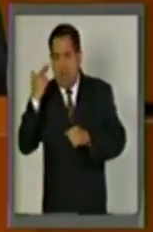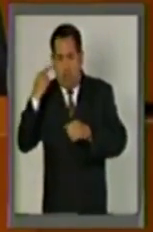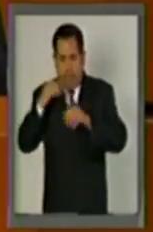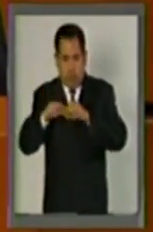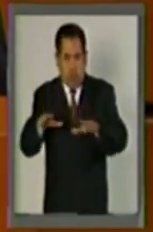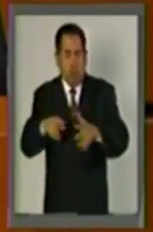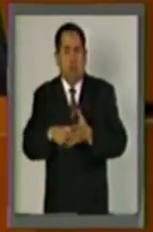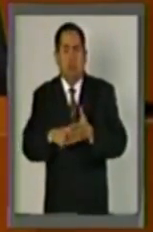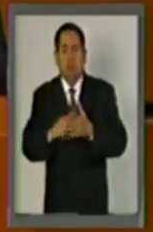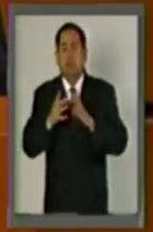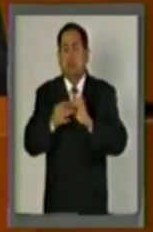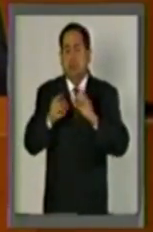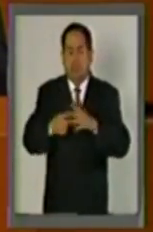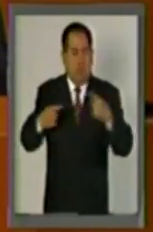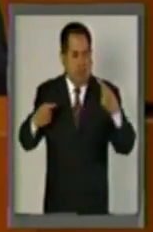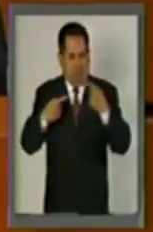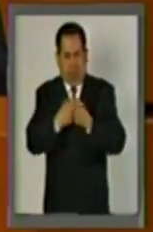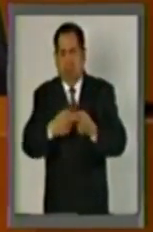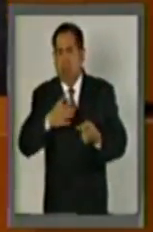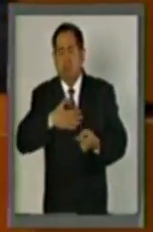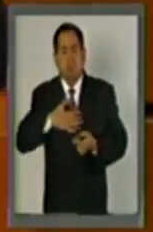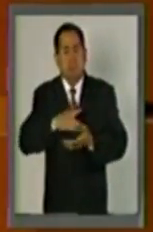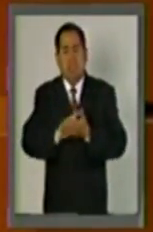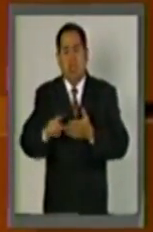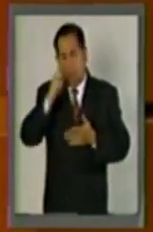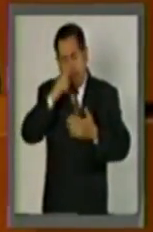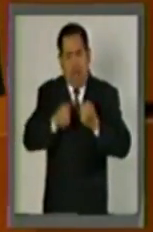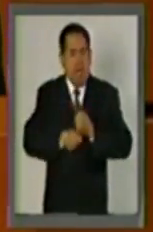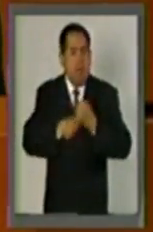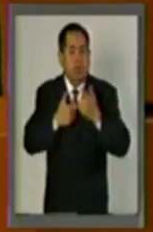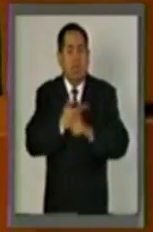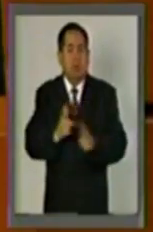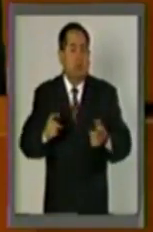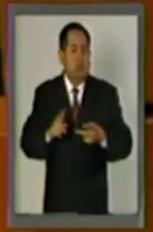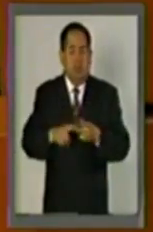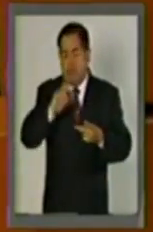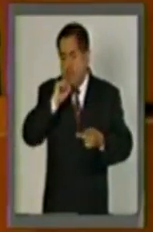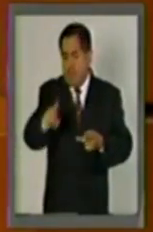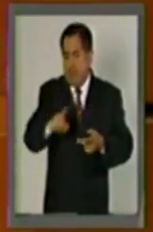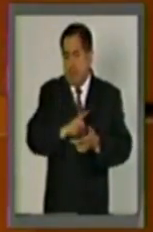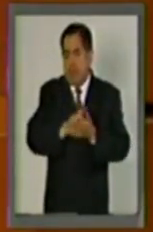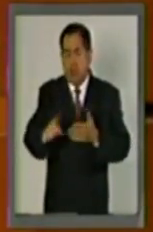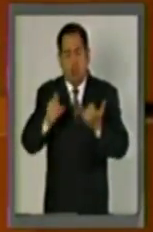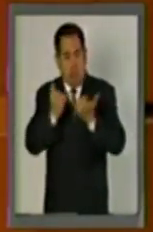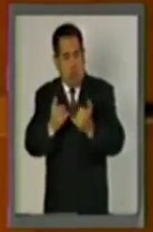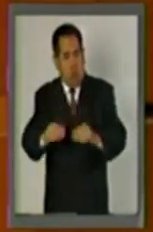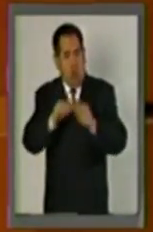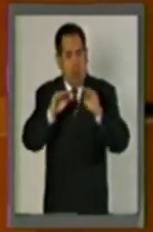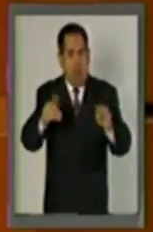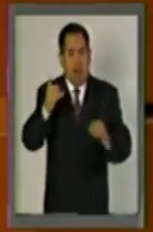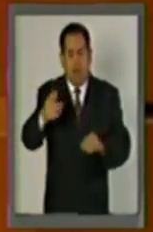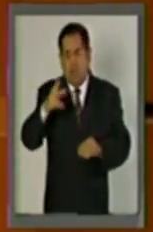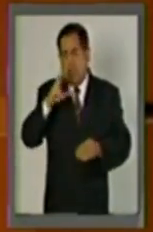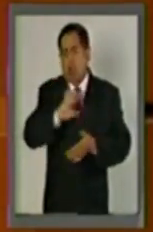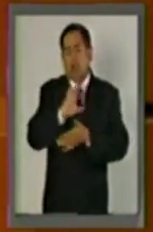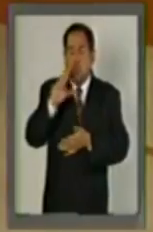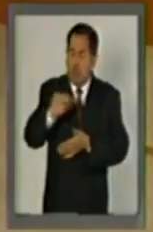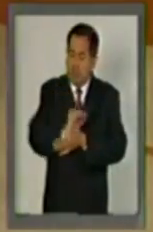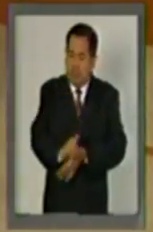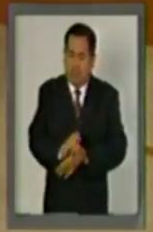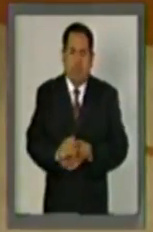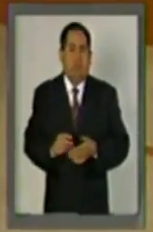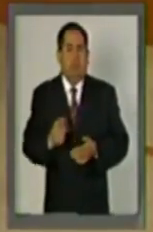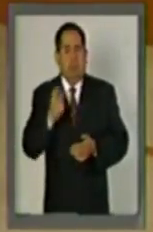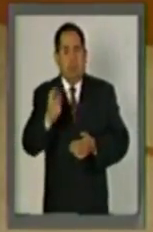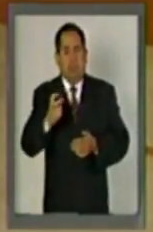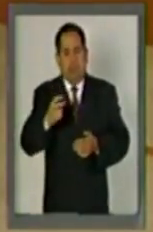Radiodifusión, resultan violados sus derechos a la libertad de expresión, así como el derecho a la igualdad y no discriminación. En tanto,